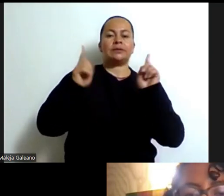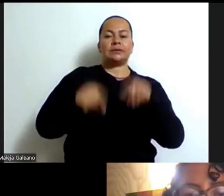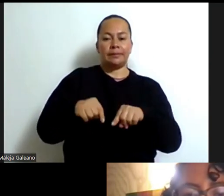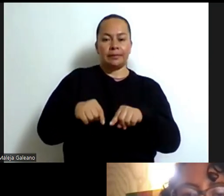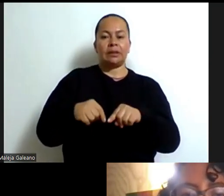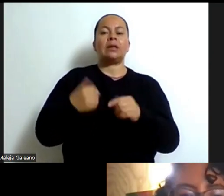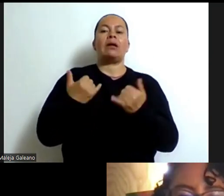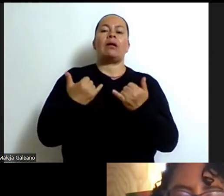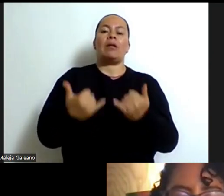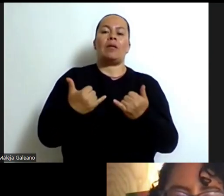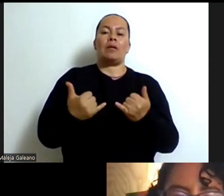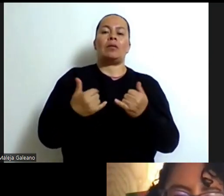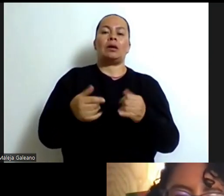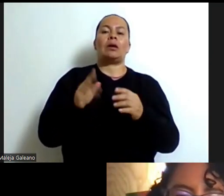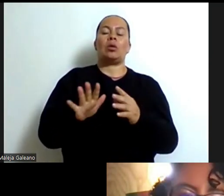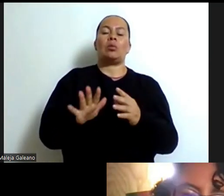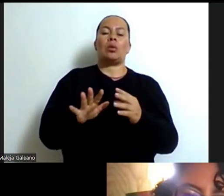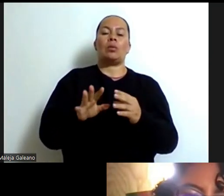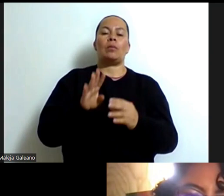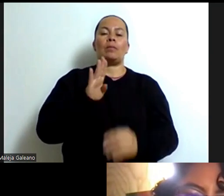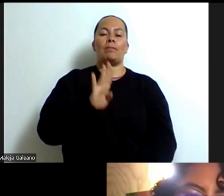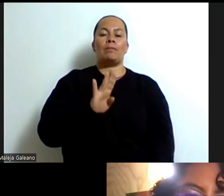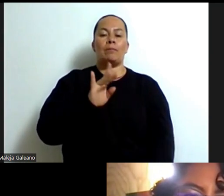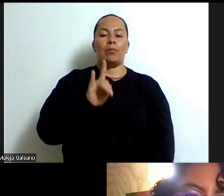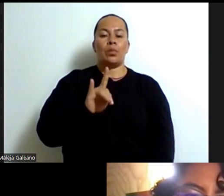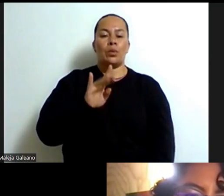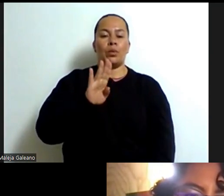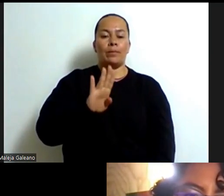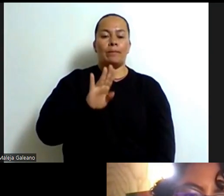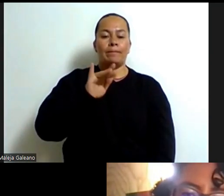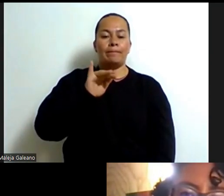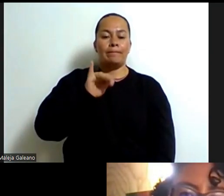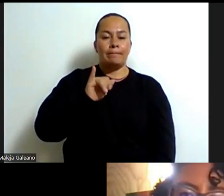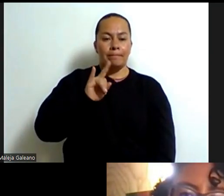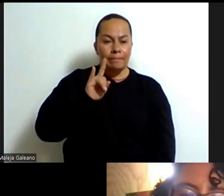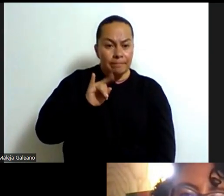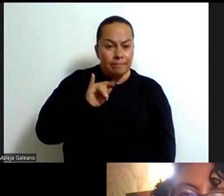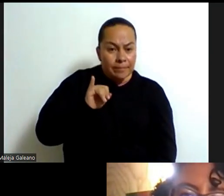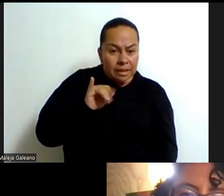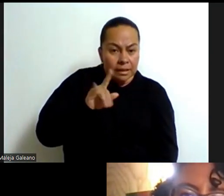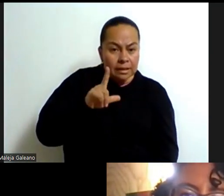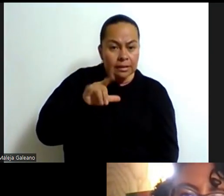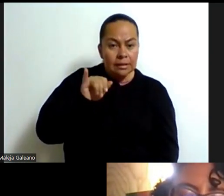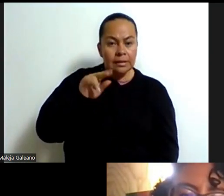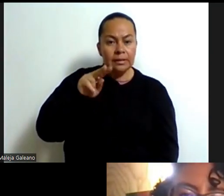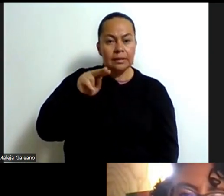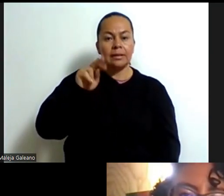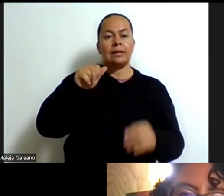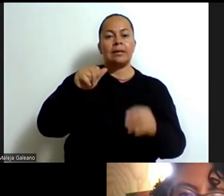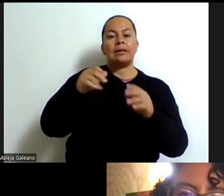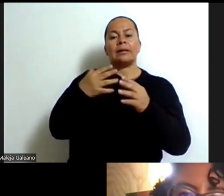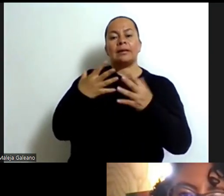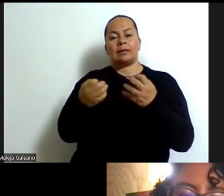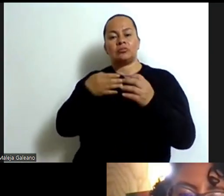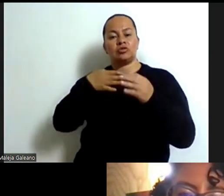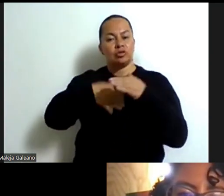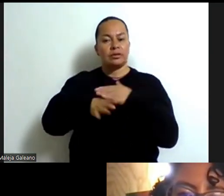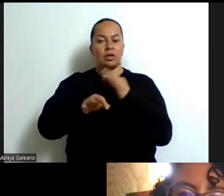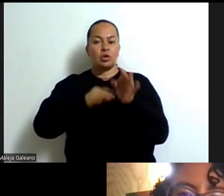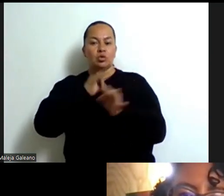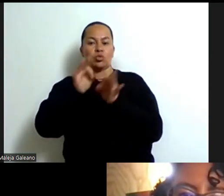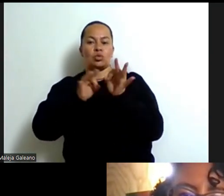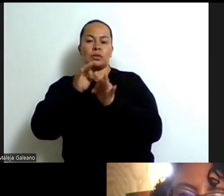bubulina lo que queremos entrar es a ver el tema del cuidado desde el enfoque en